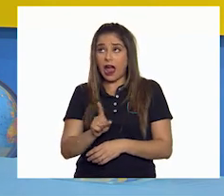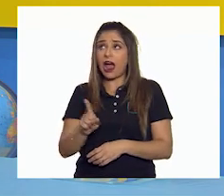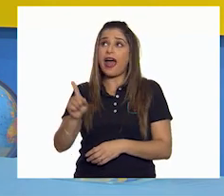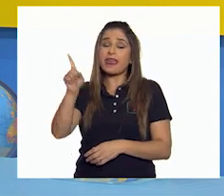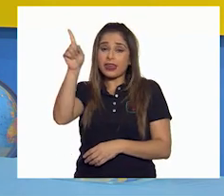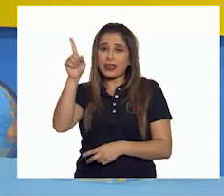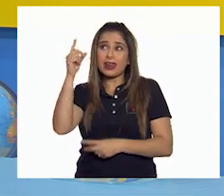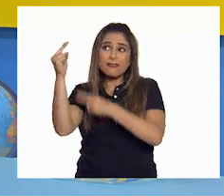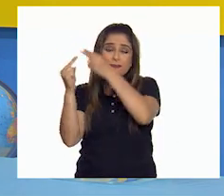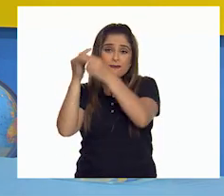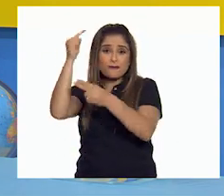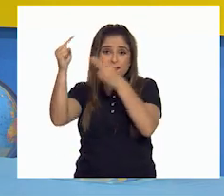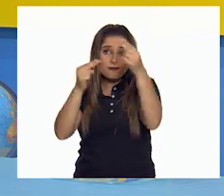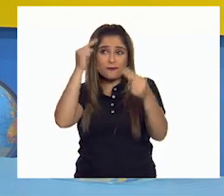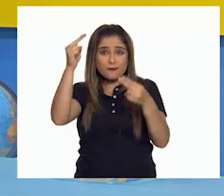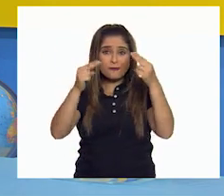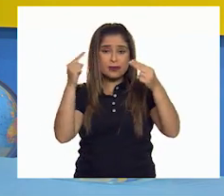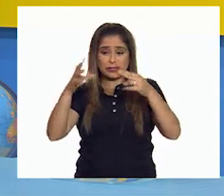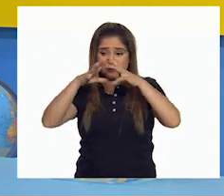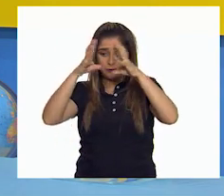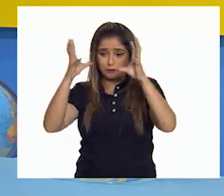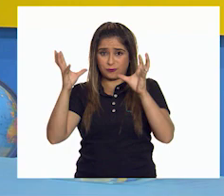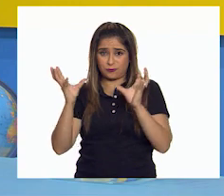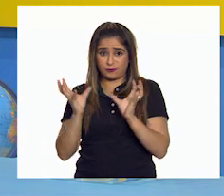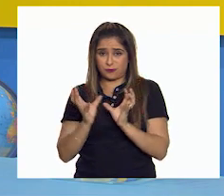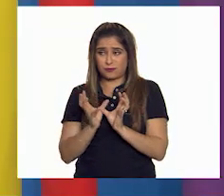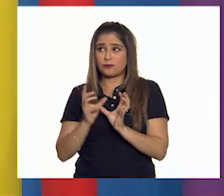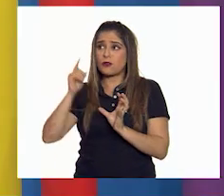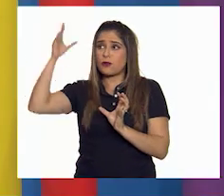las partes superiores de la atmósfera, será menor.